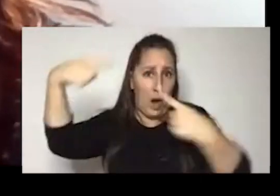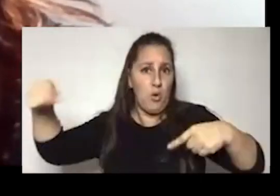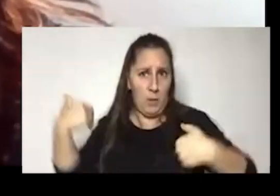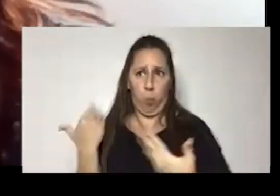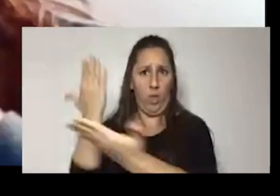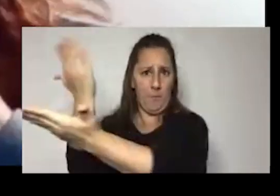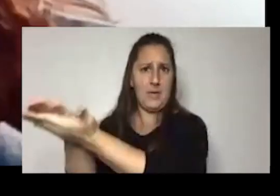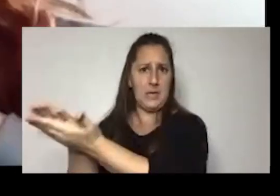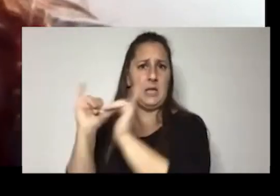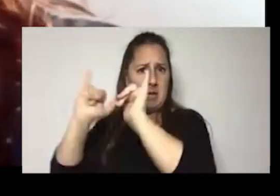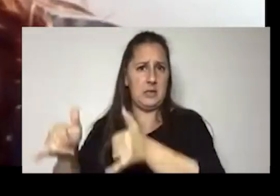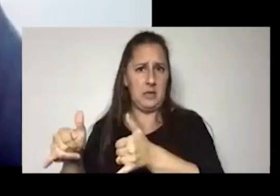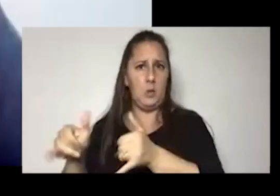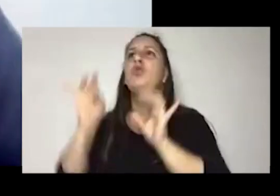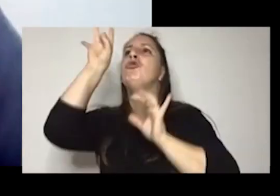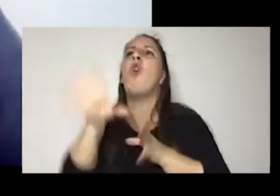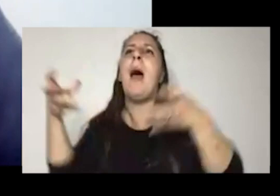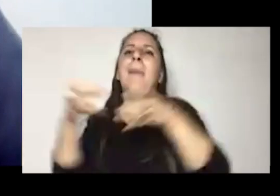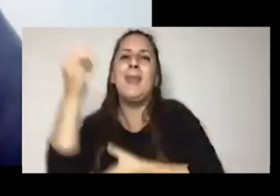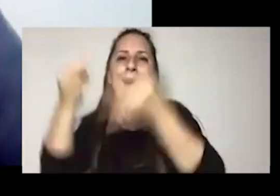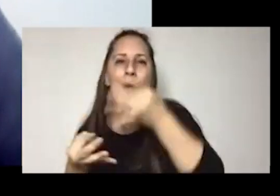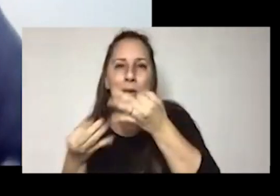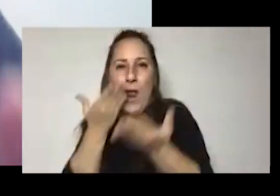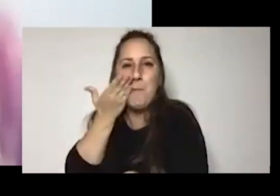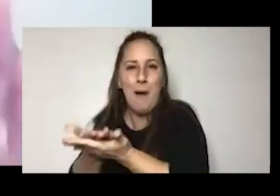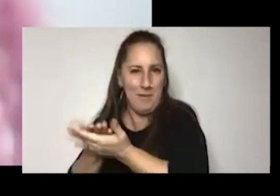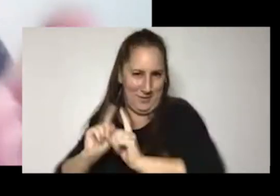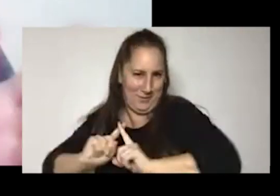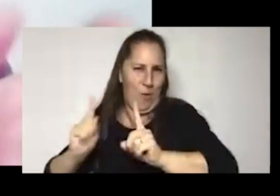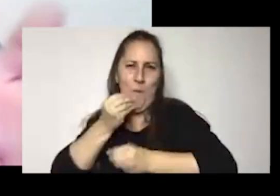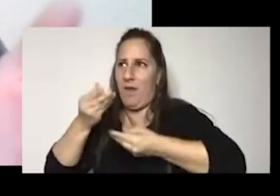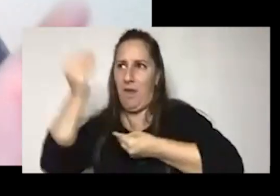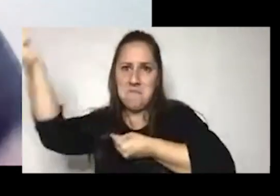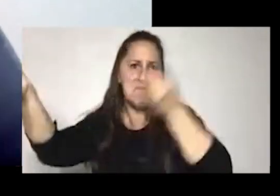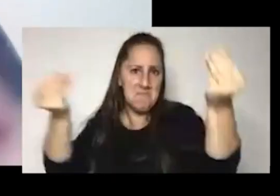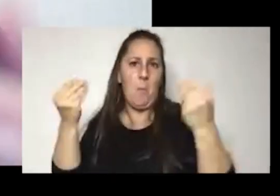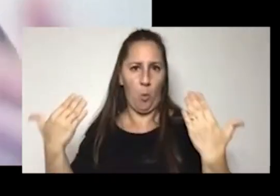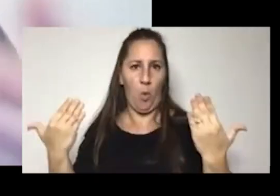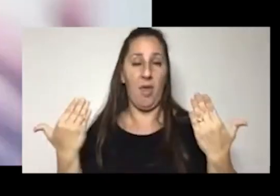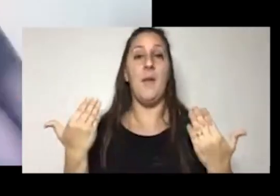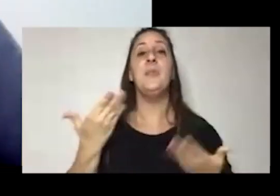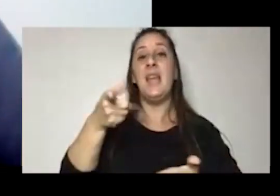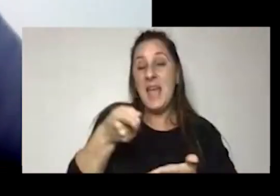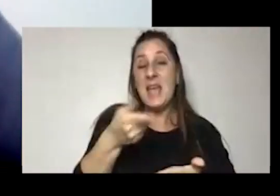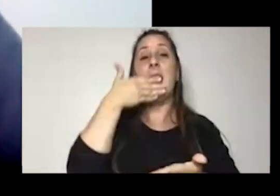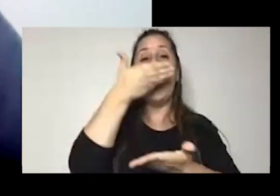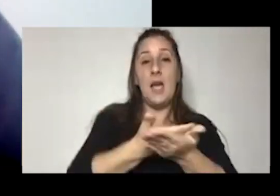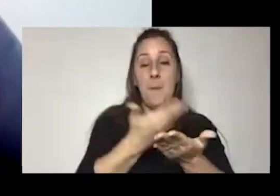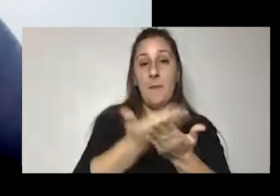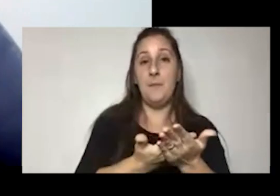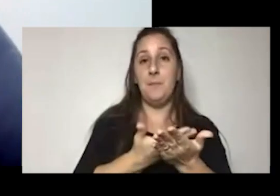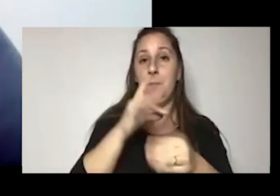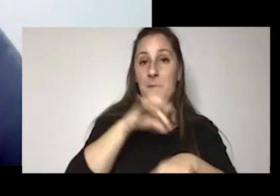excluyente el estudio. Perfecto. Siempre y cuando se pueda demostrar de que ese estudio que se envía, no sé, a través de un